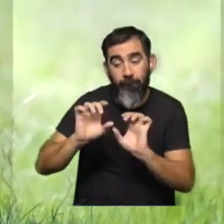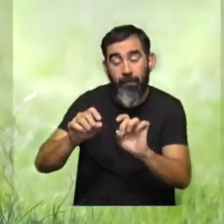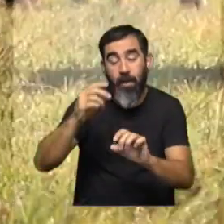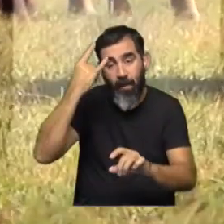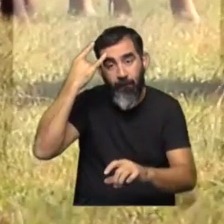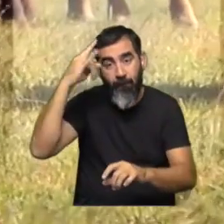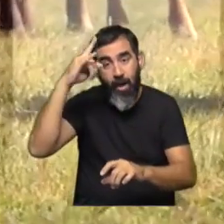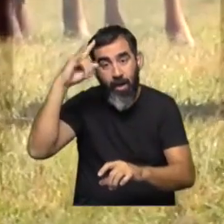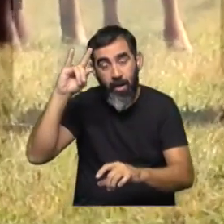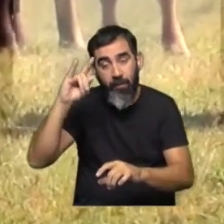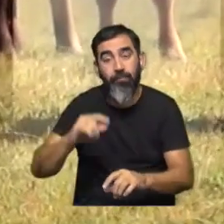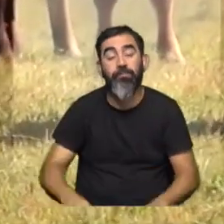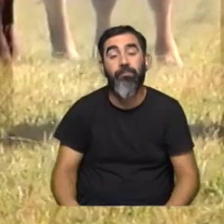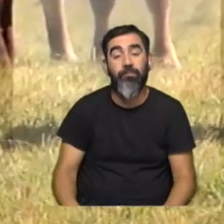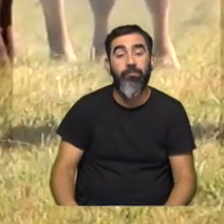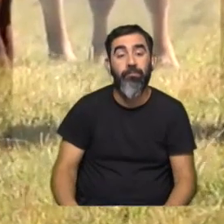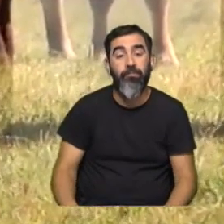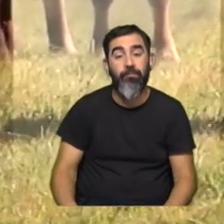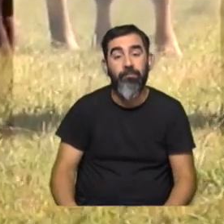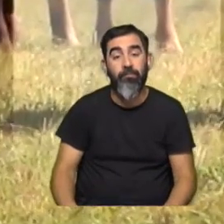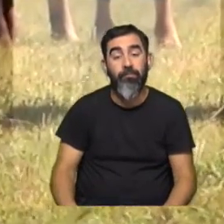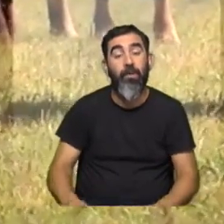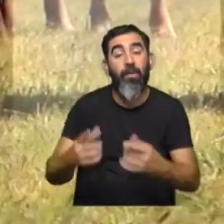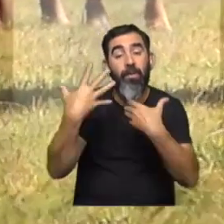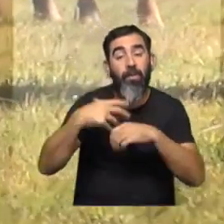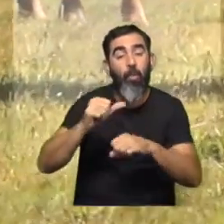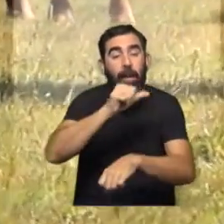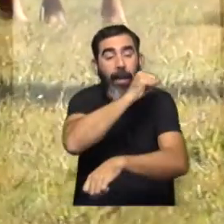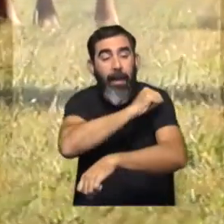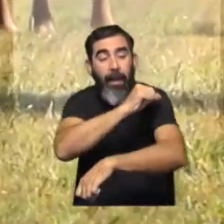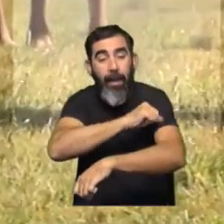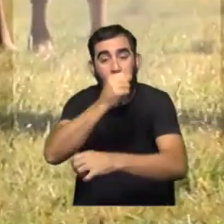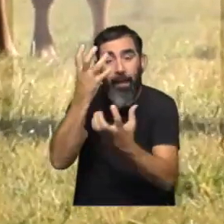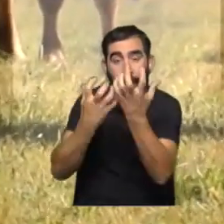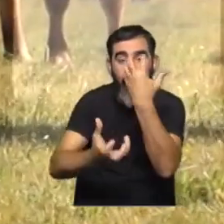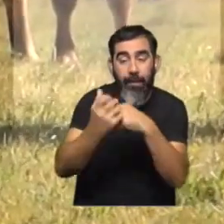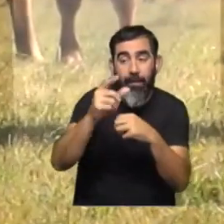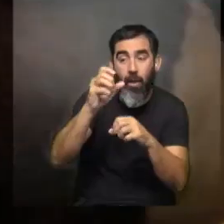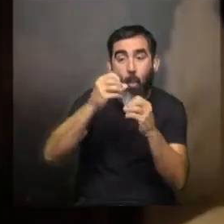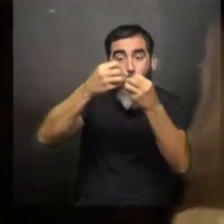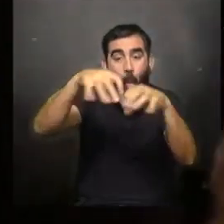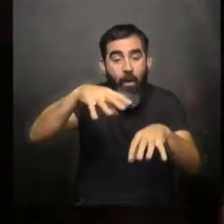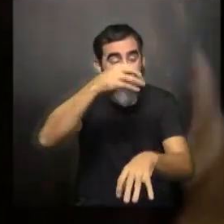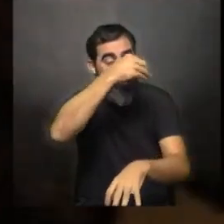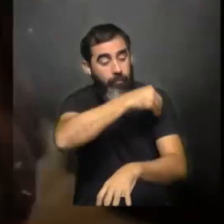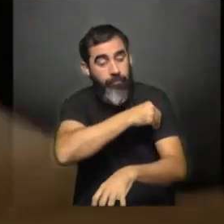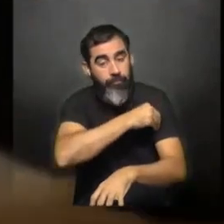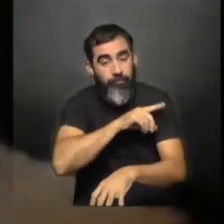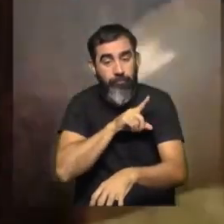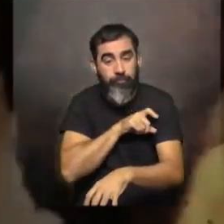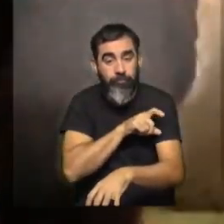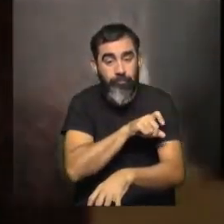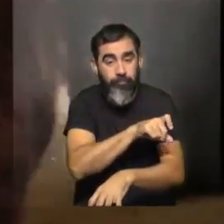y básicamente detectan una herida en el animal y ahí ponen sus huevos y la larva